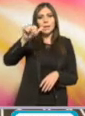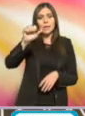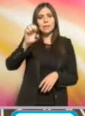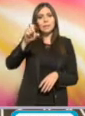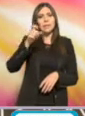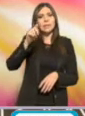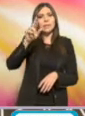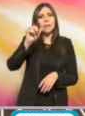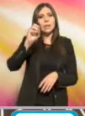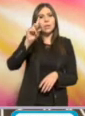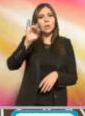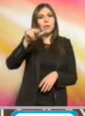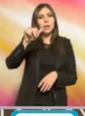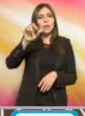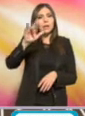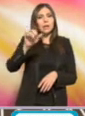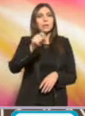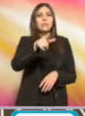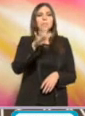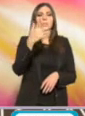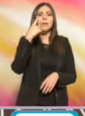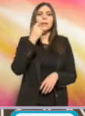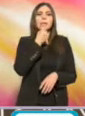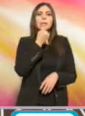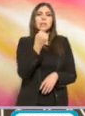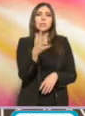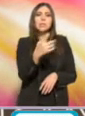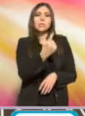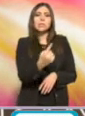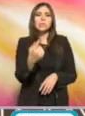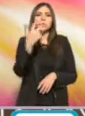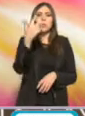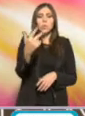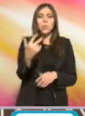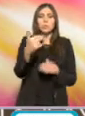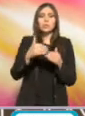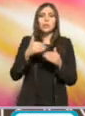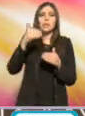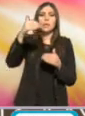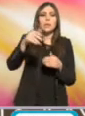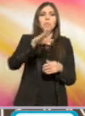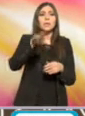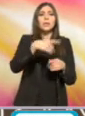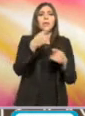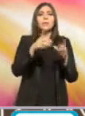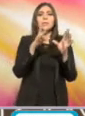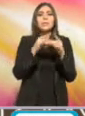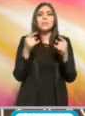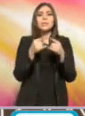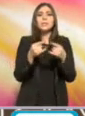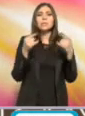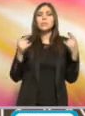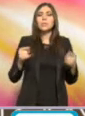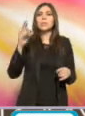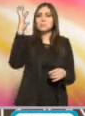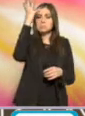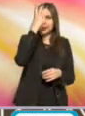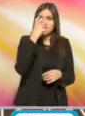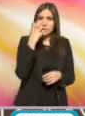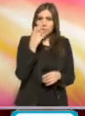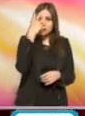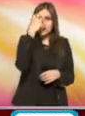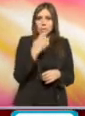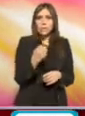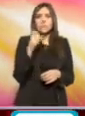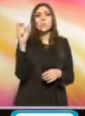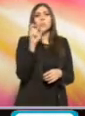para niños pequeñitos como de 8 en adelante, porque es una historia triste, es una historia de los desarraigados, es una historia de